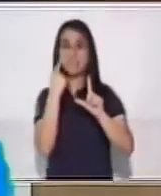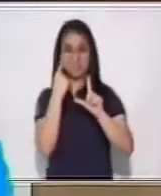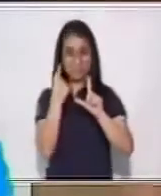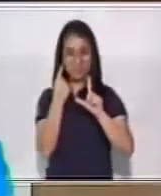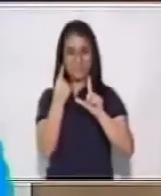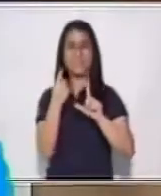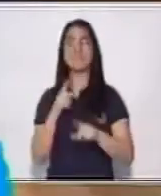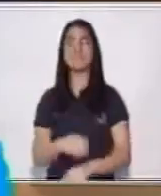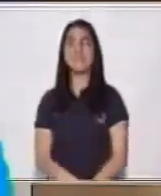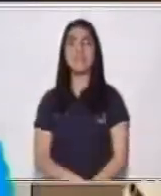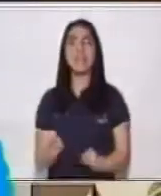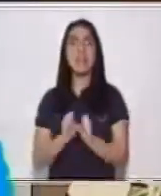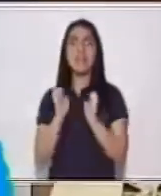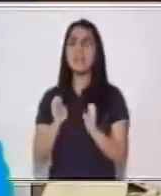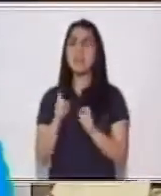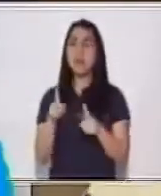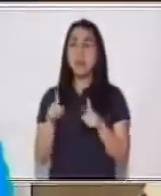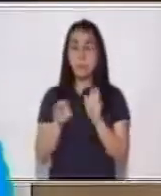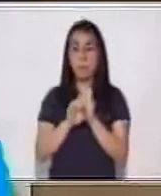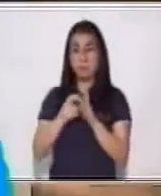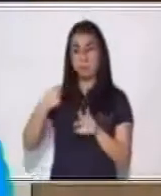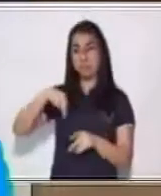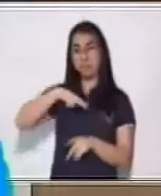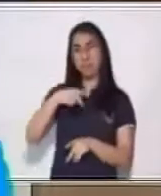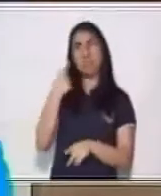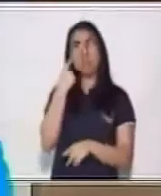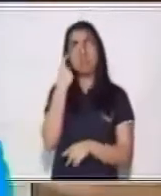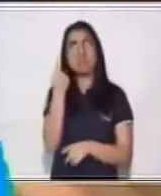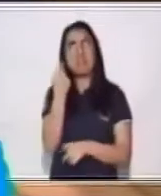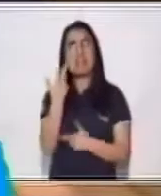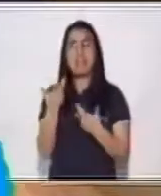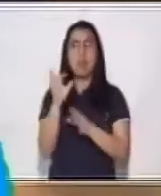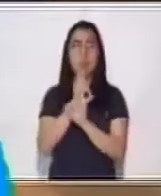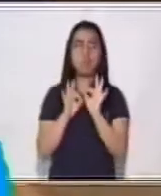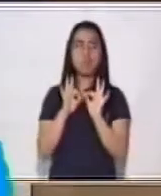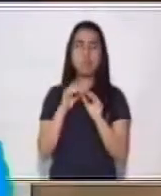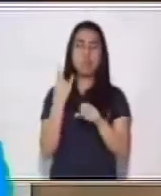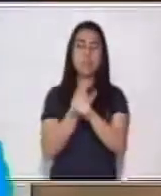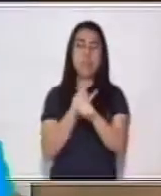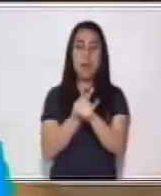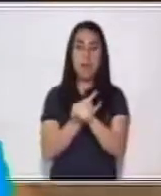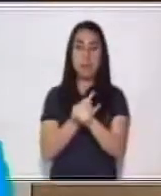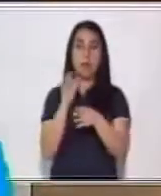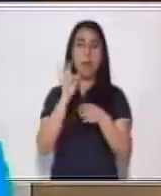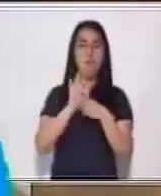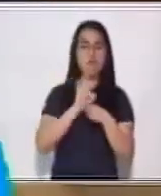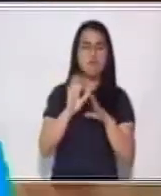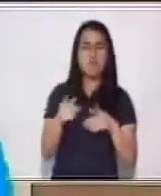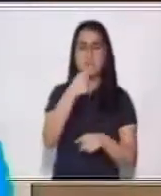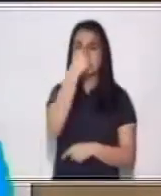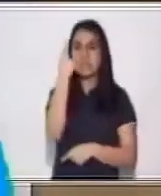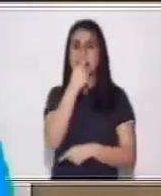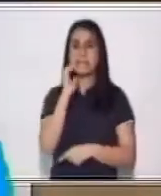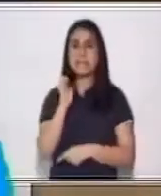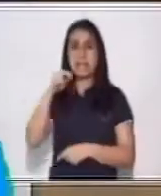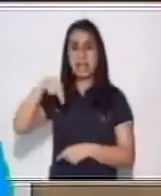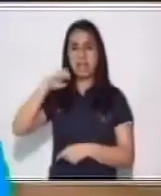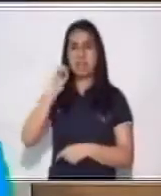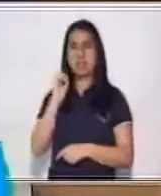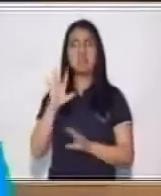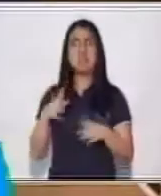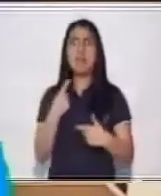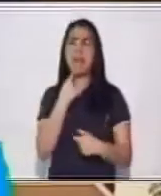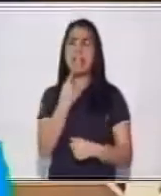Entonces, cuando nosotros estamos refiriéndonos a la función seno, vamos a decir lado opuesto dividido